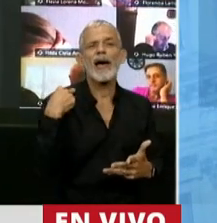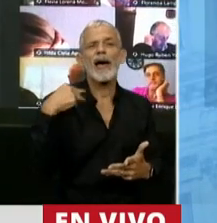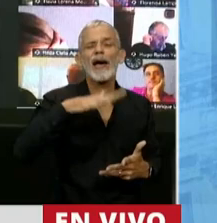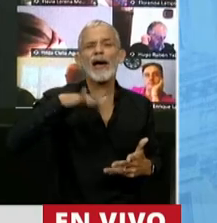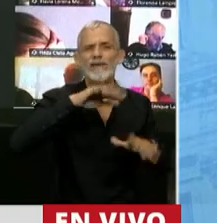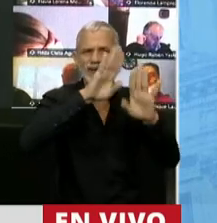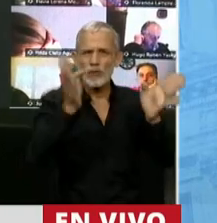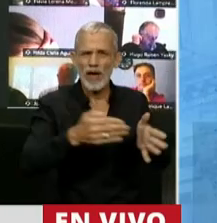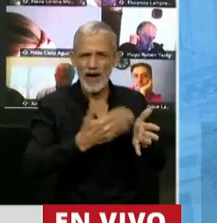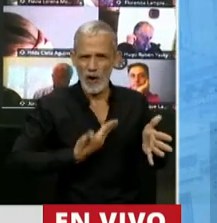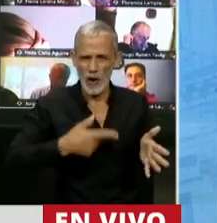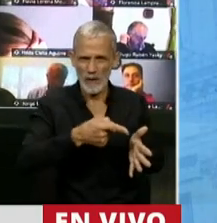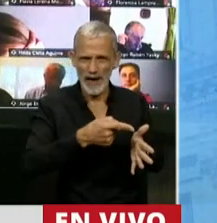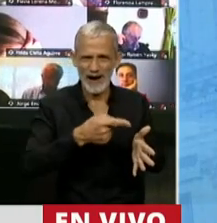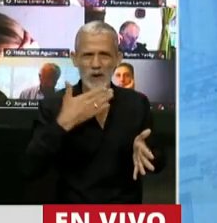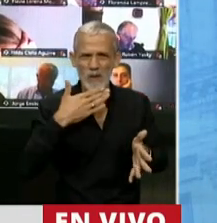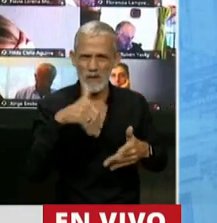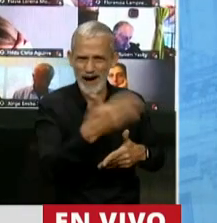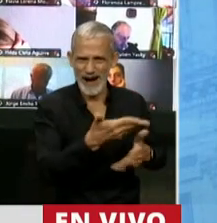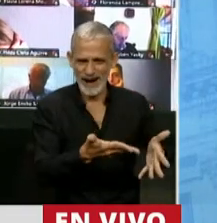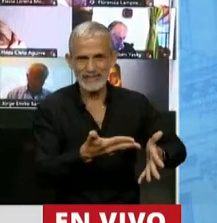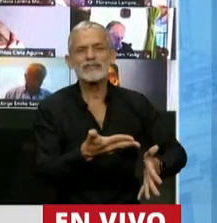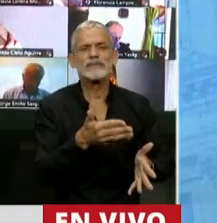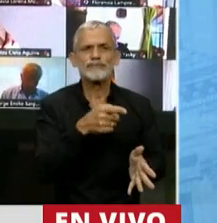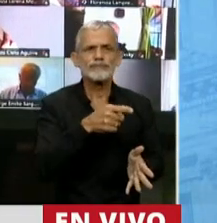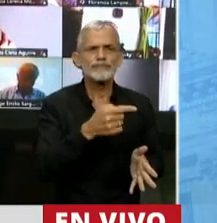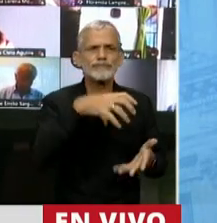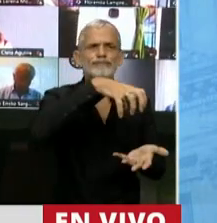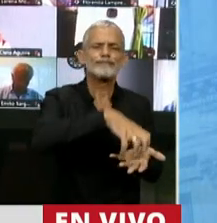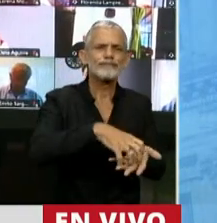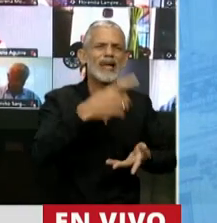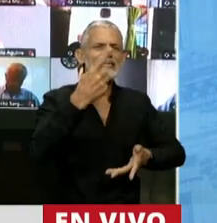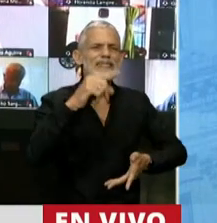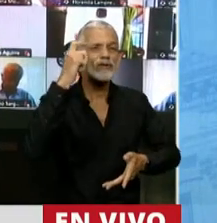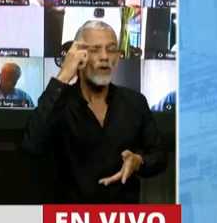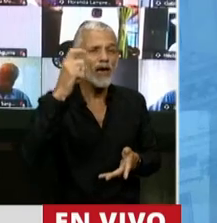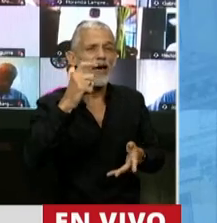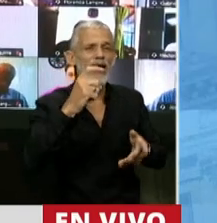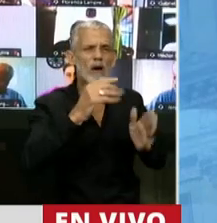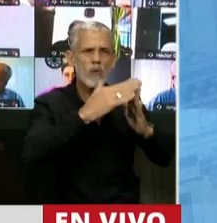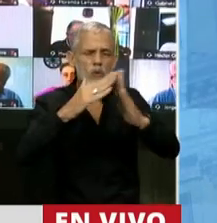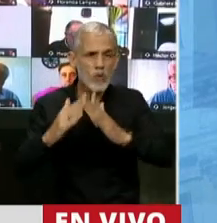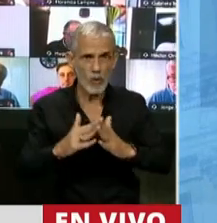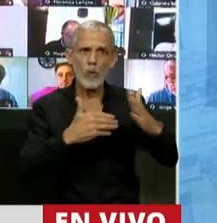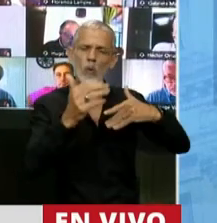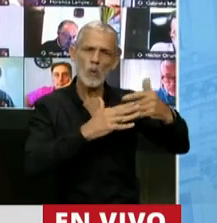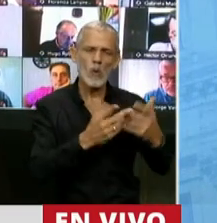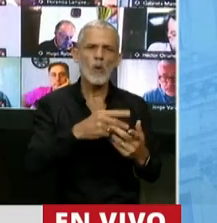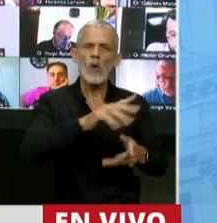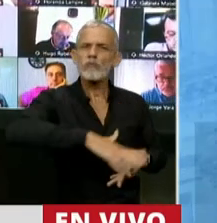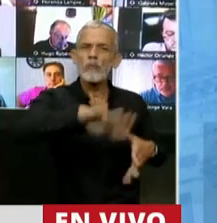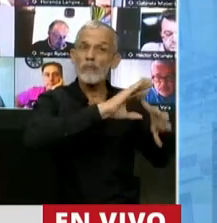gobierno, donde ahora están las cientos de viviendas que se construyeron, donde está la Villa